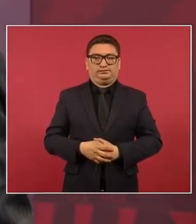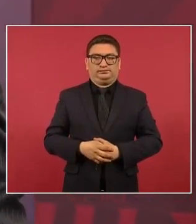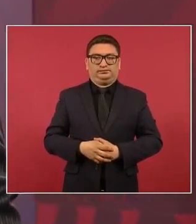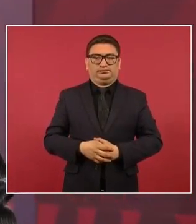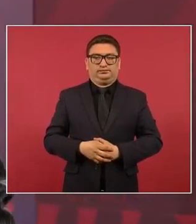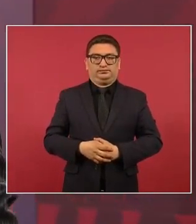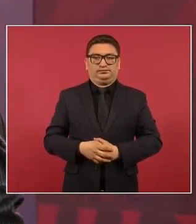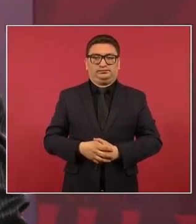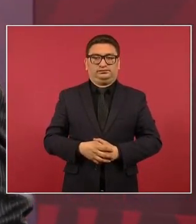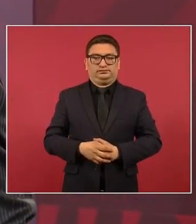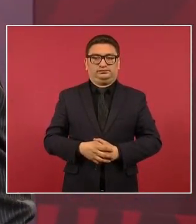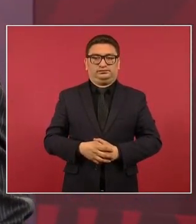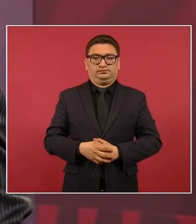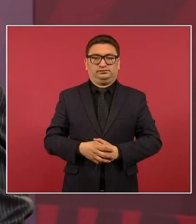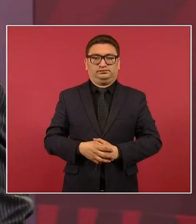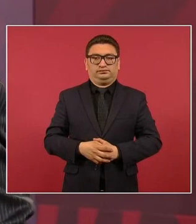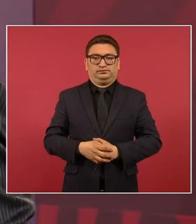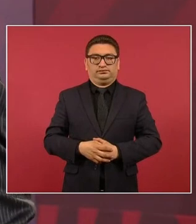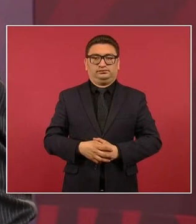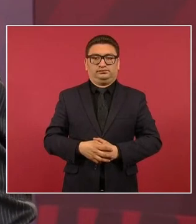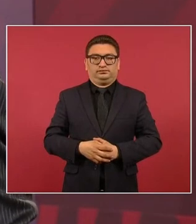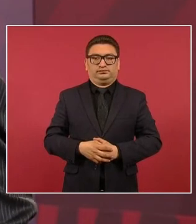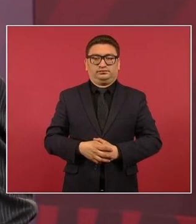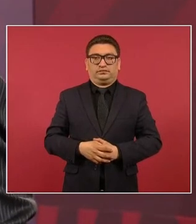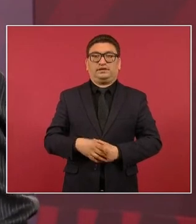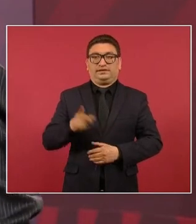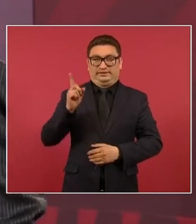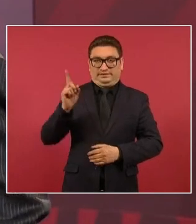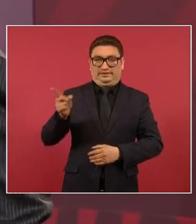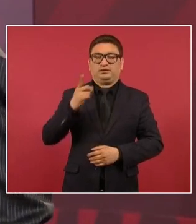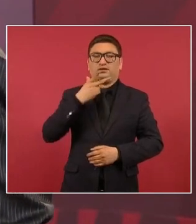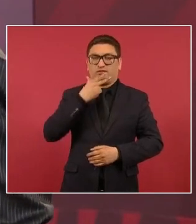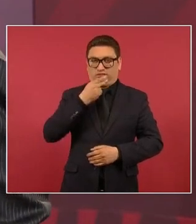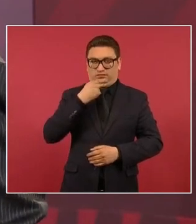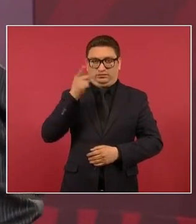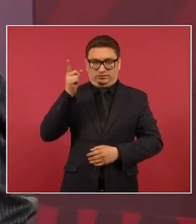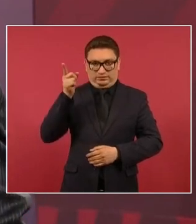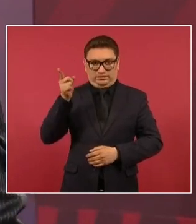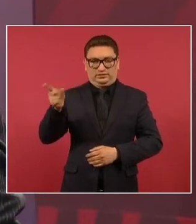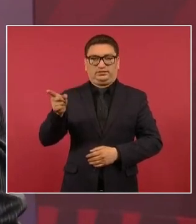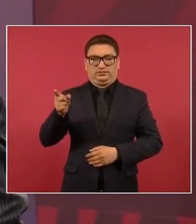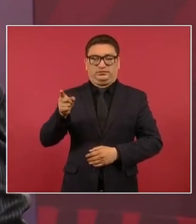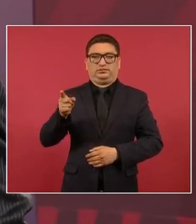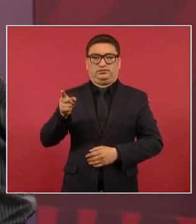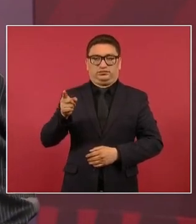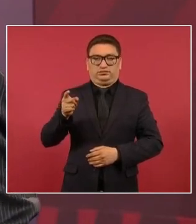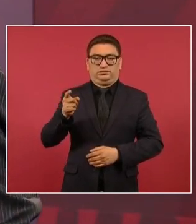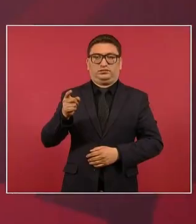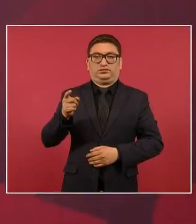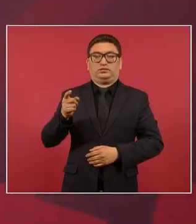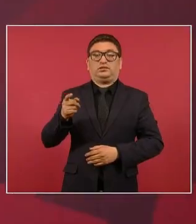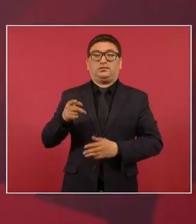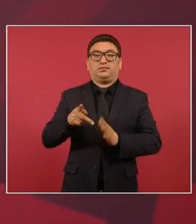y este señor, con el apoyo del